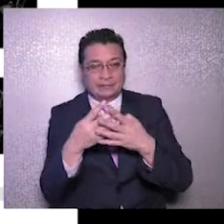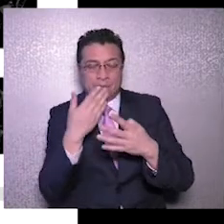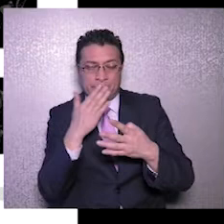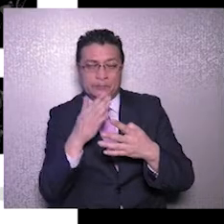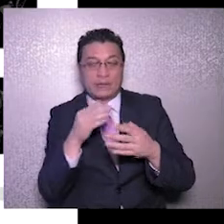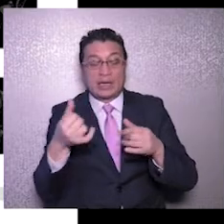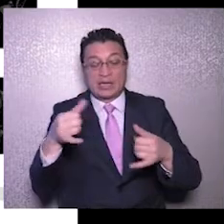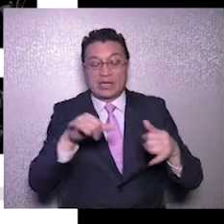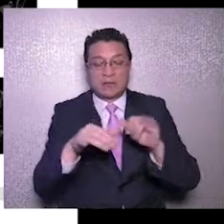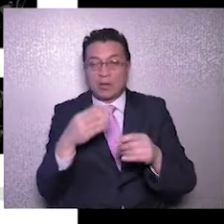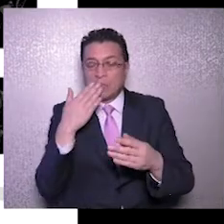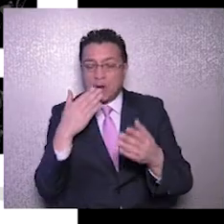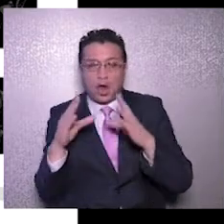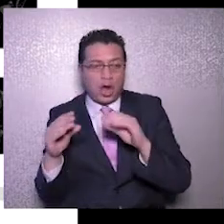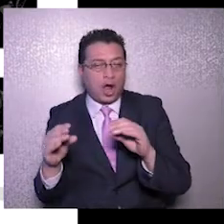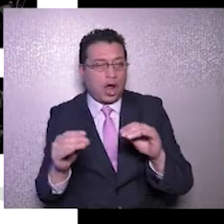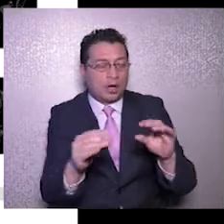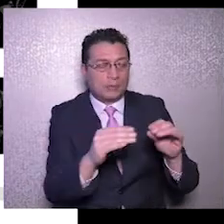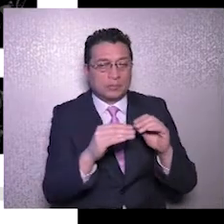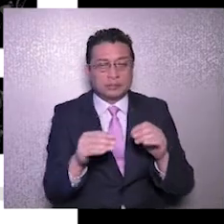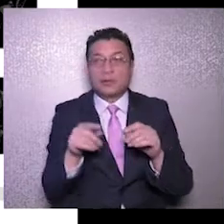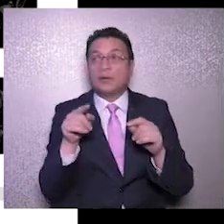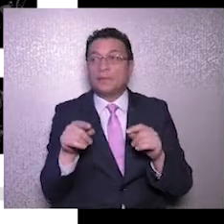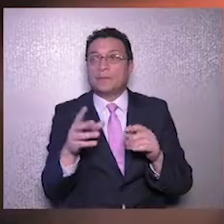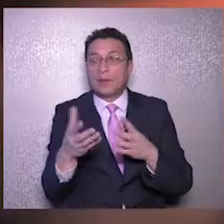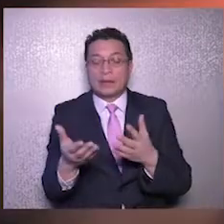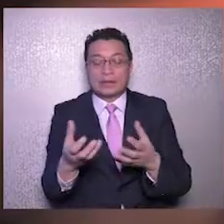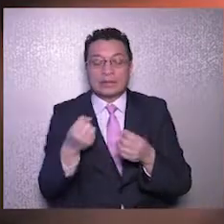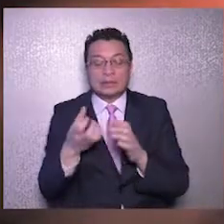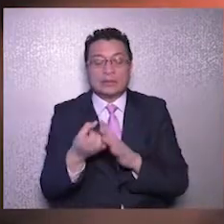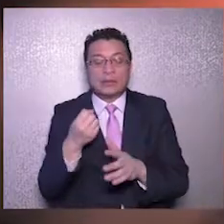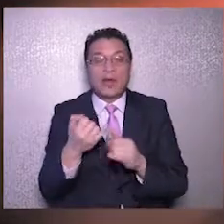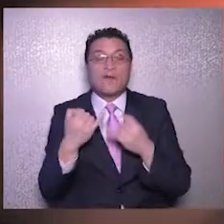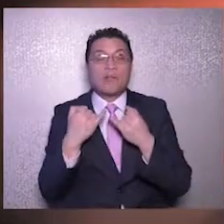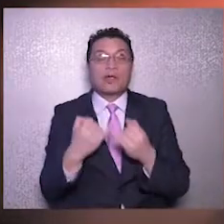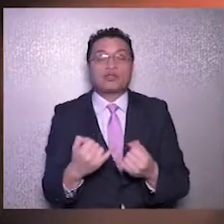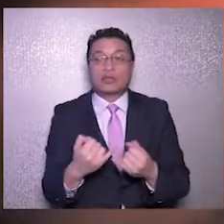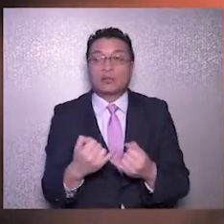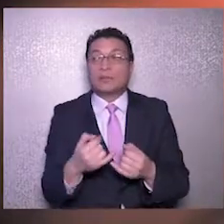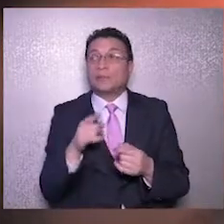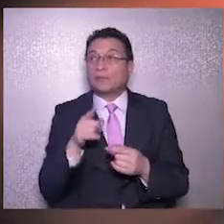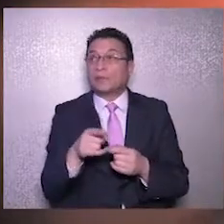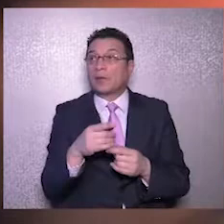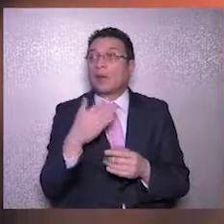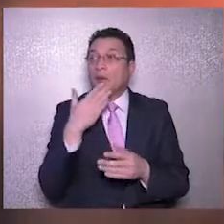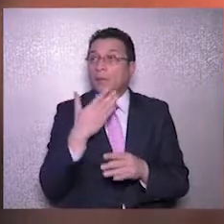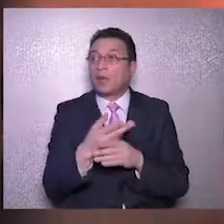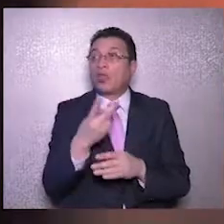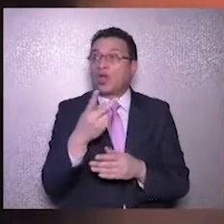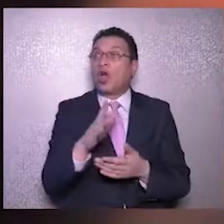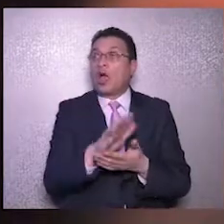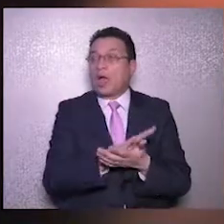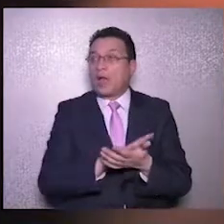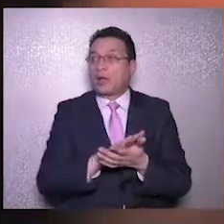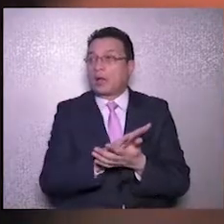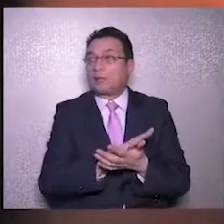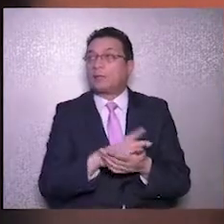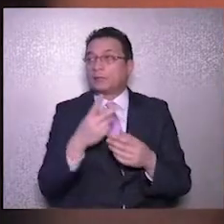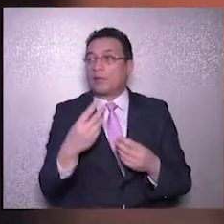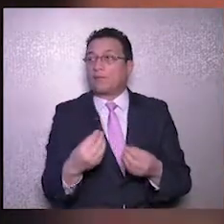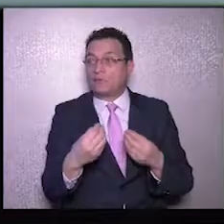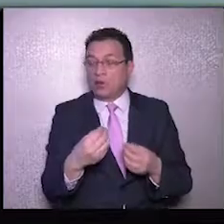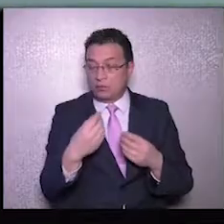y empiezan a conversar entre ellos? Intentamos sacar la información a los datos. Y aquí yo les quiero mostrar dos ejemplos que son realmente